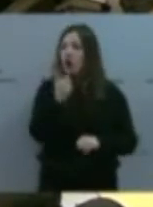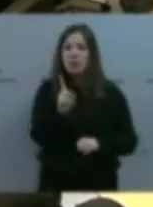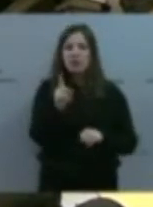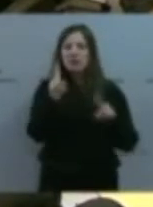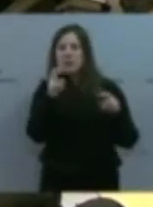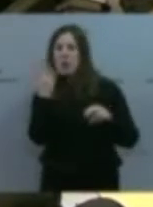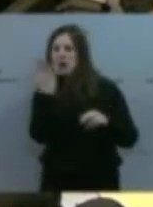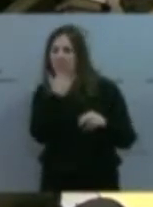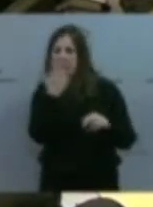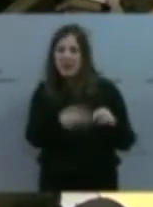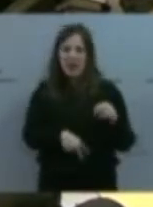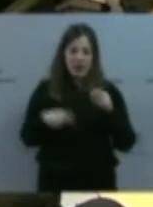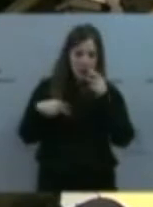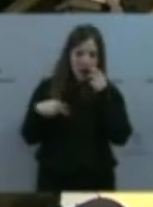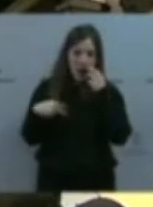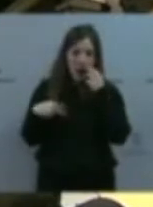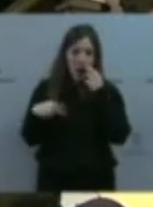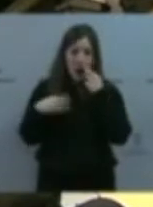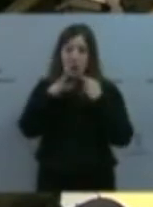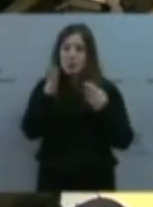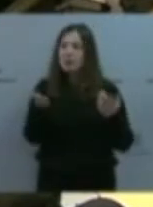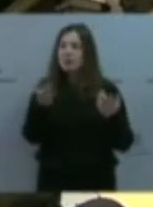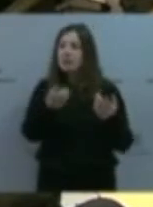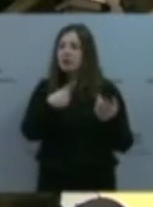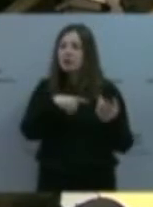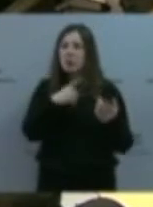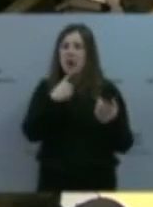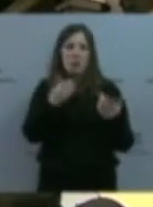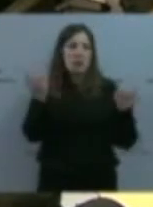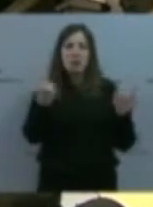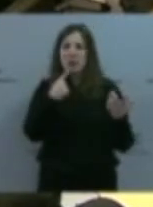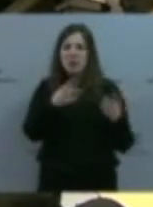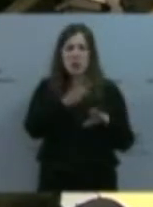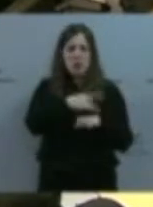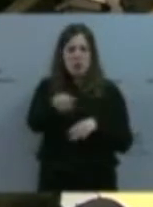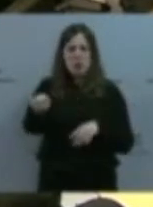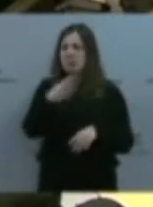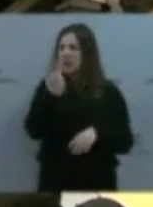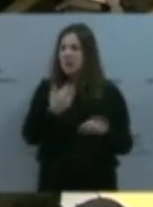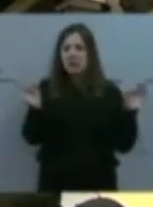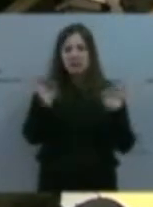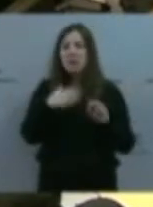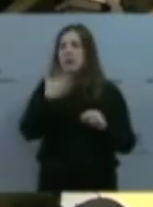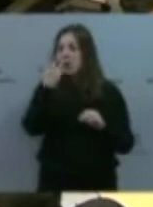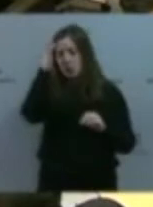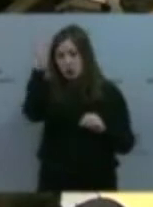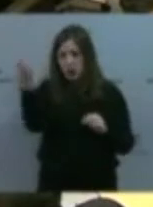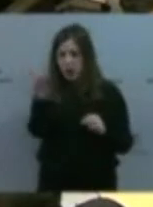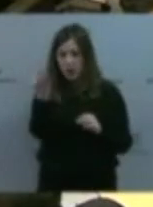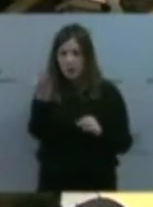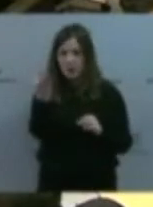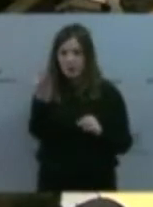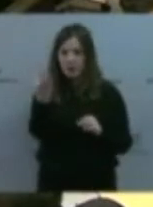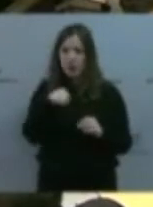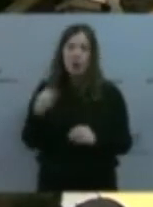por la vida de torquemadas, quemando gente, no me gusta nada. Y me gustaría en este sentido hacer una defensa de ellos. Igual que quiero defender a